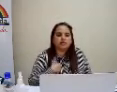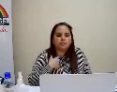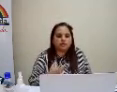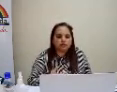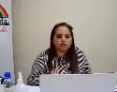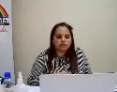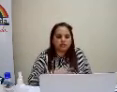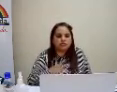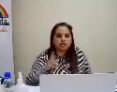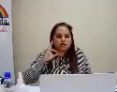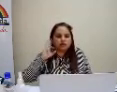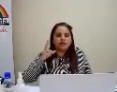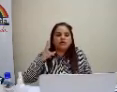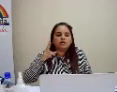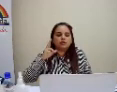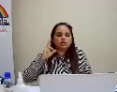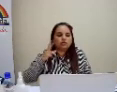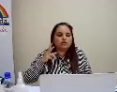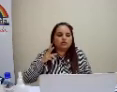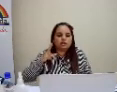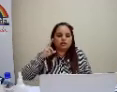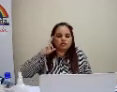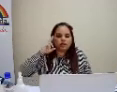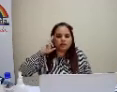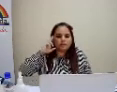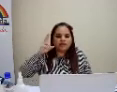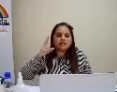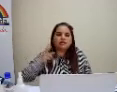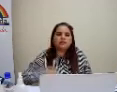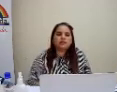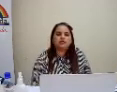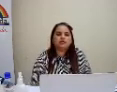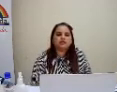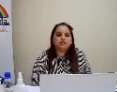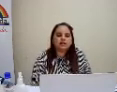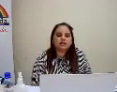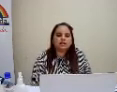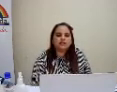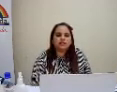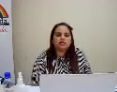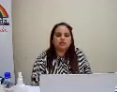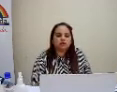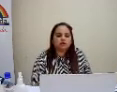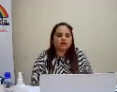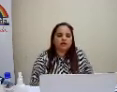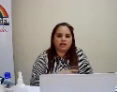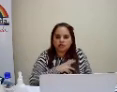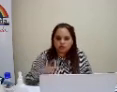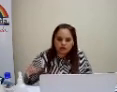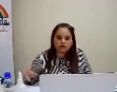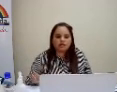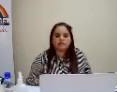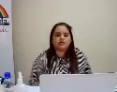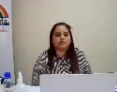piensa. Es imposible. Entonces ahí yo tengo que, con todos estos errores, yo tengo que prender mi lucecita y decir, no,